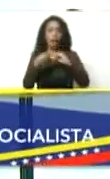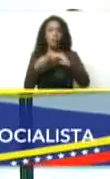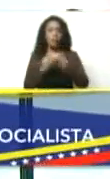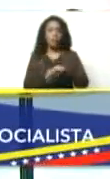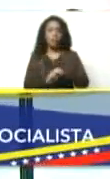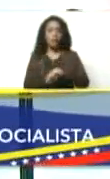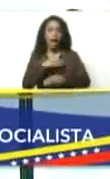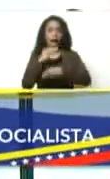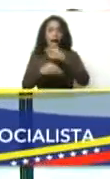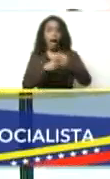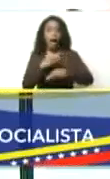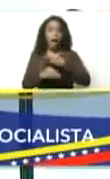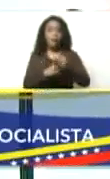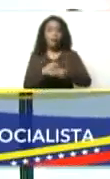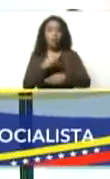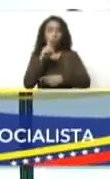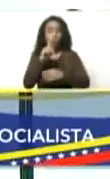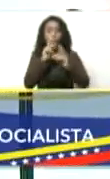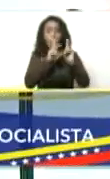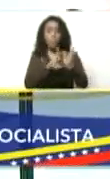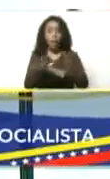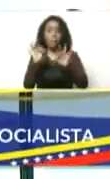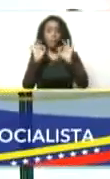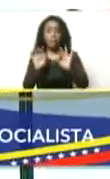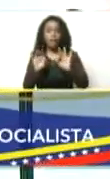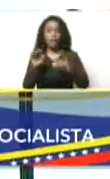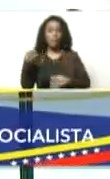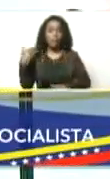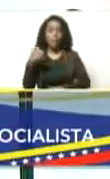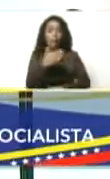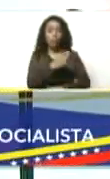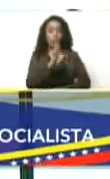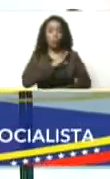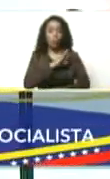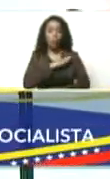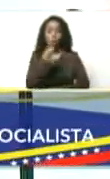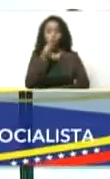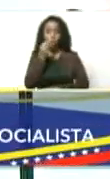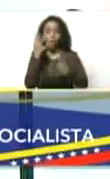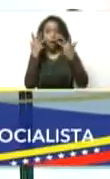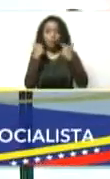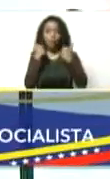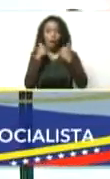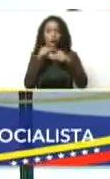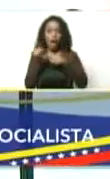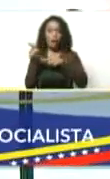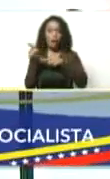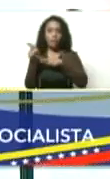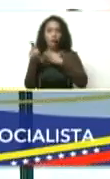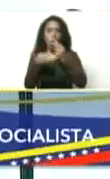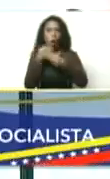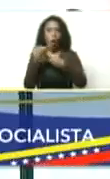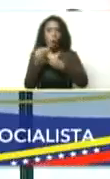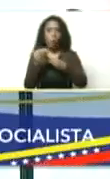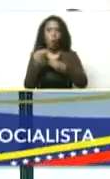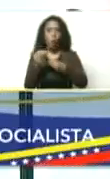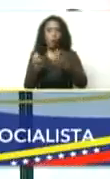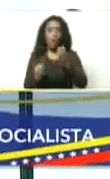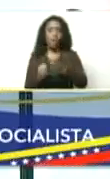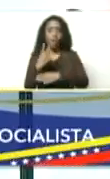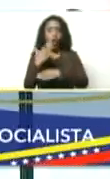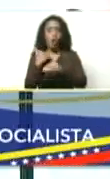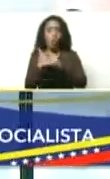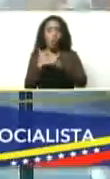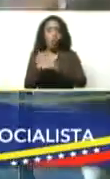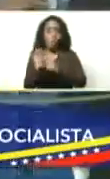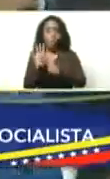le garanticemos a través de un plan especial de tilapia su proteína animal allí, como un clavel. Bueno,